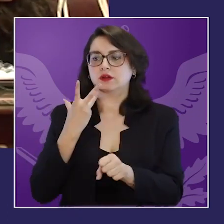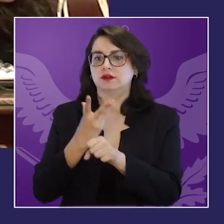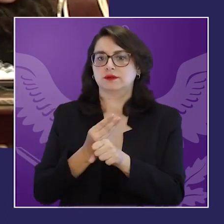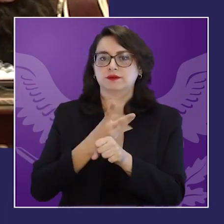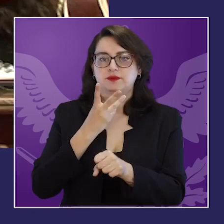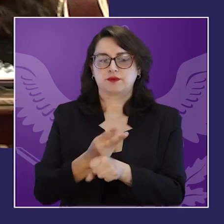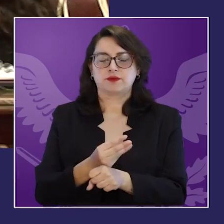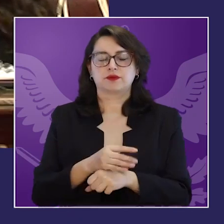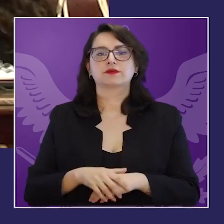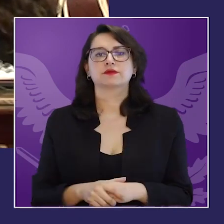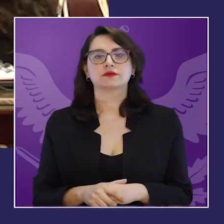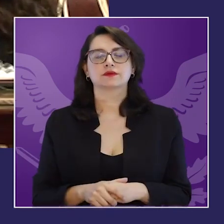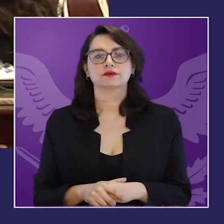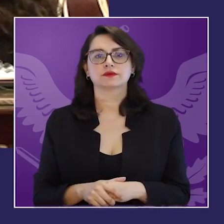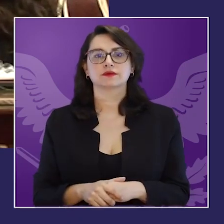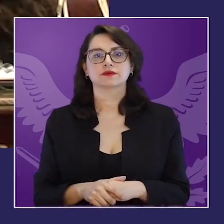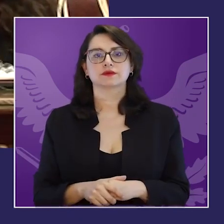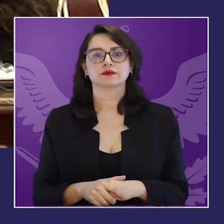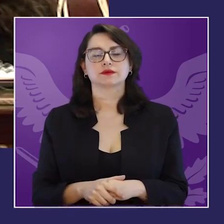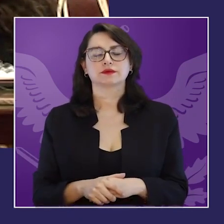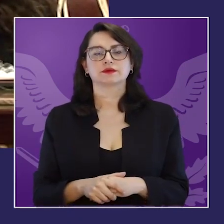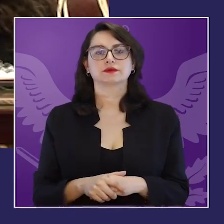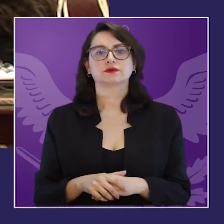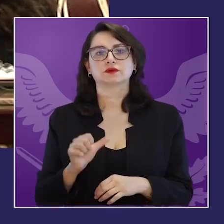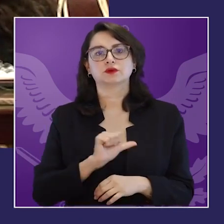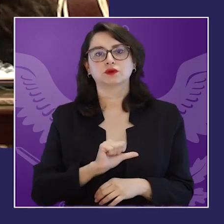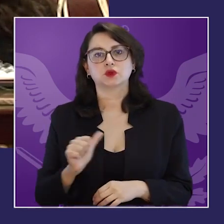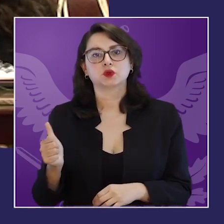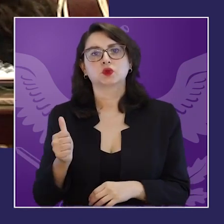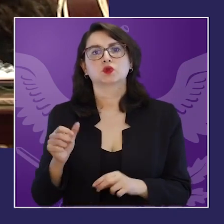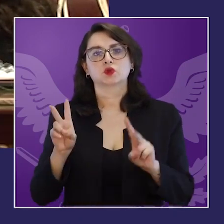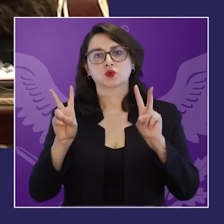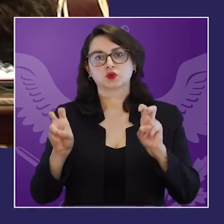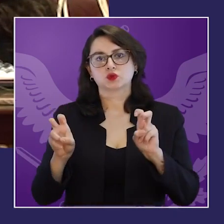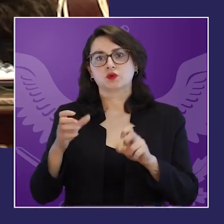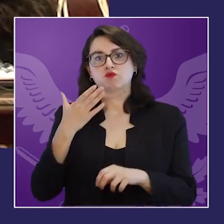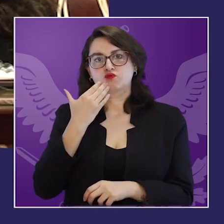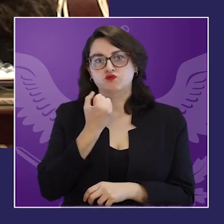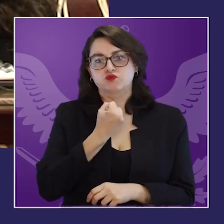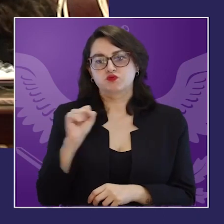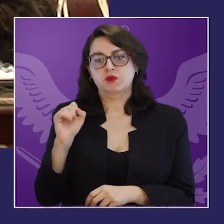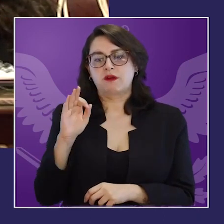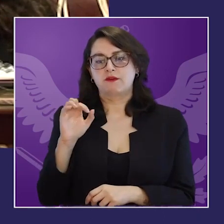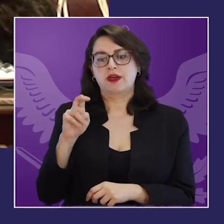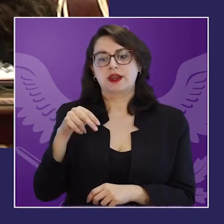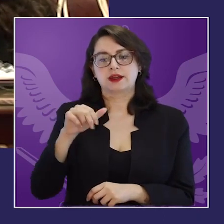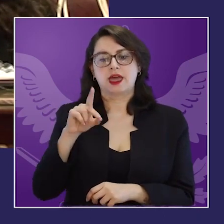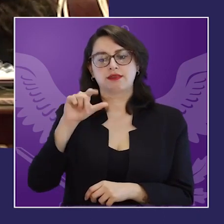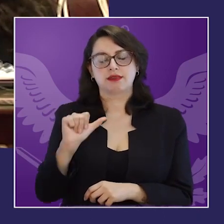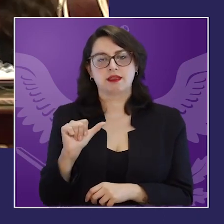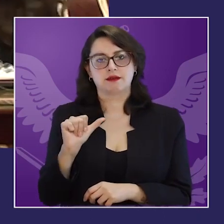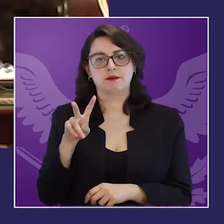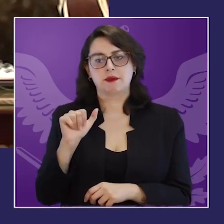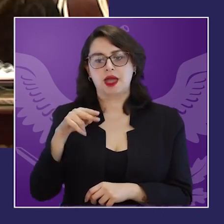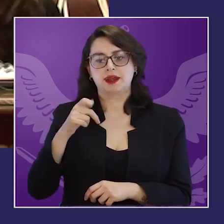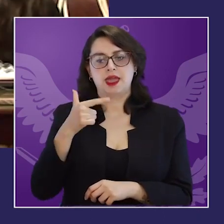grandes pinceladas, los estándares interamericanos en materia de reparación, y tenemos también